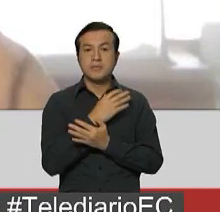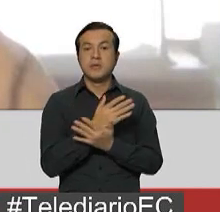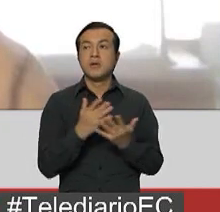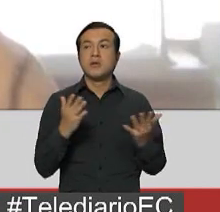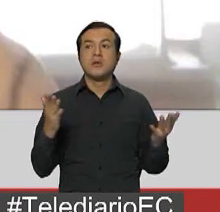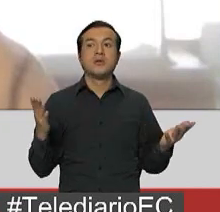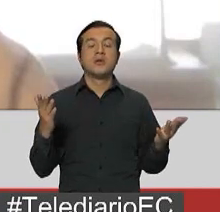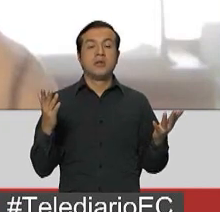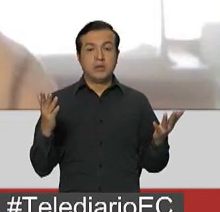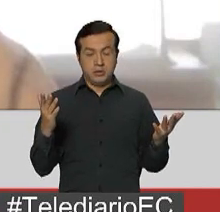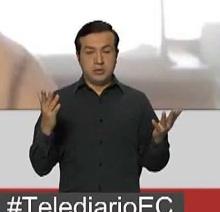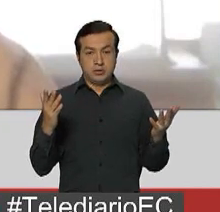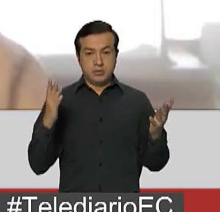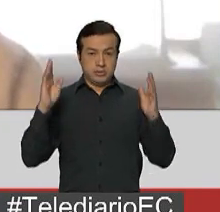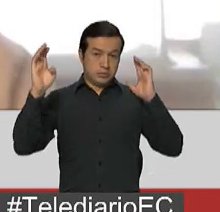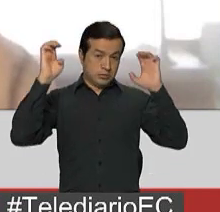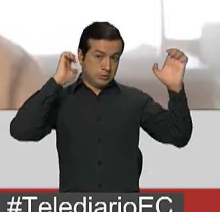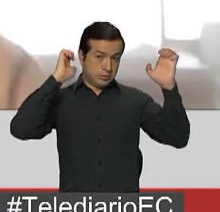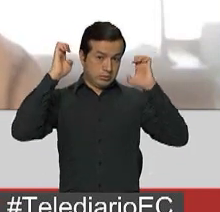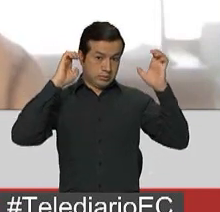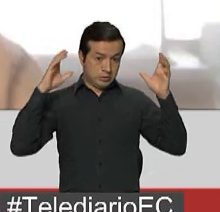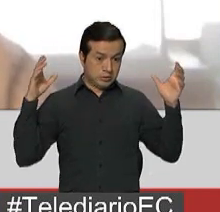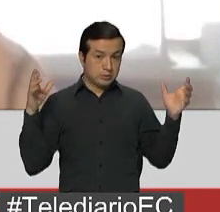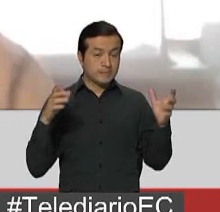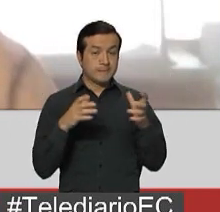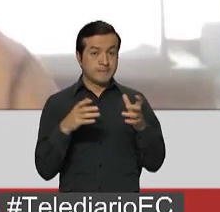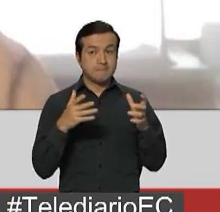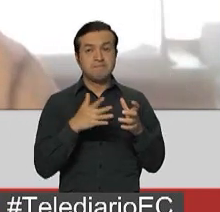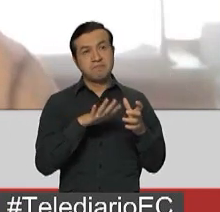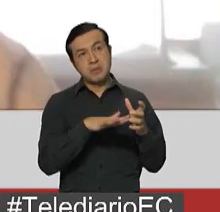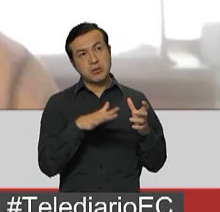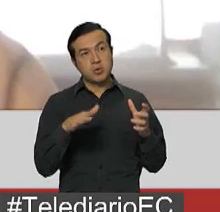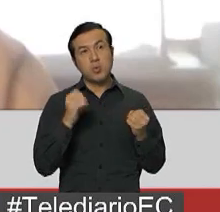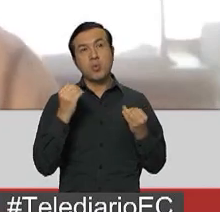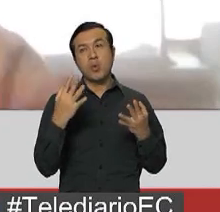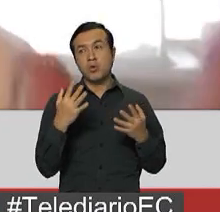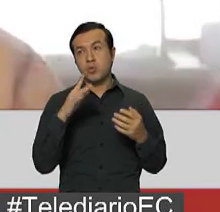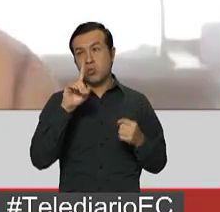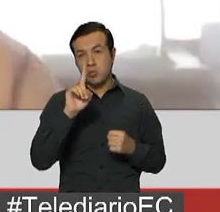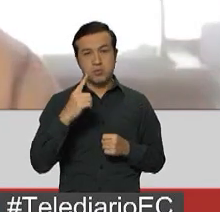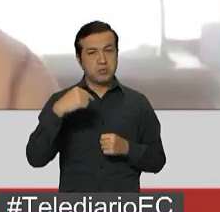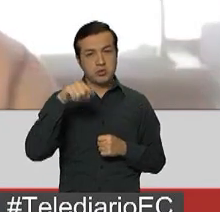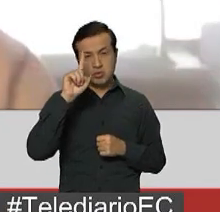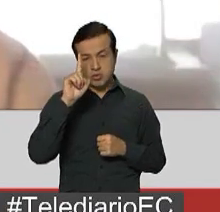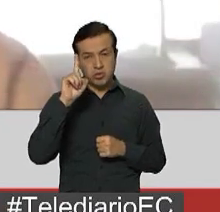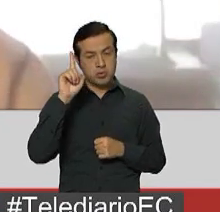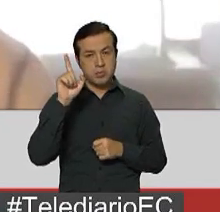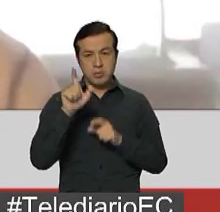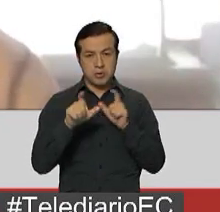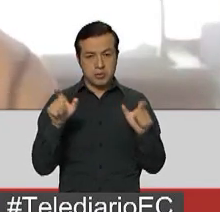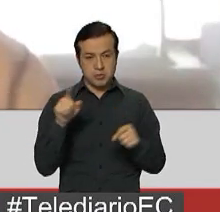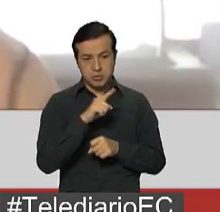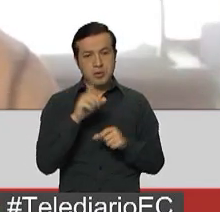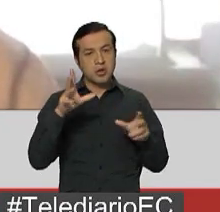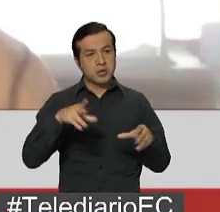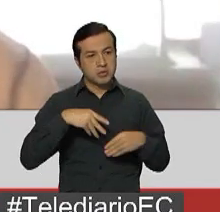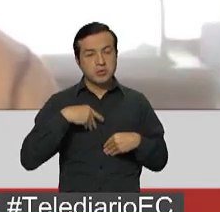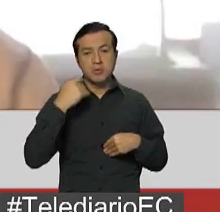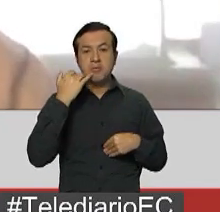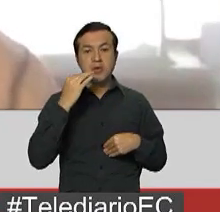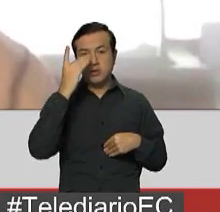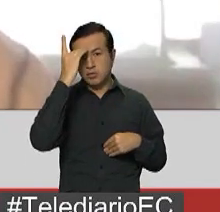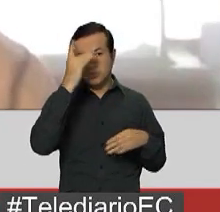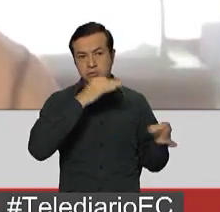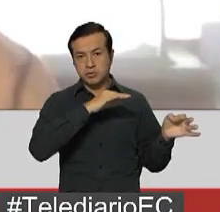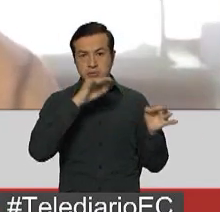dentro de la estrategia que se ha seguido es alrededor de un millón y pico de personas que se han acogido pero los